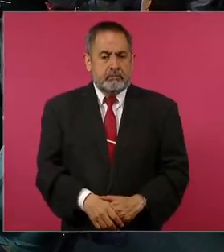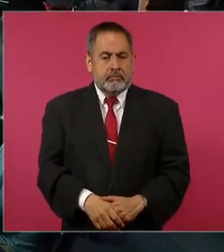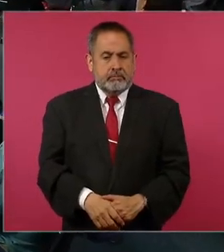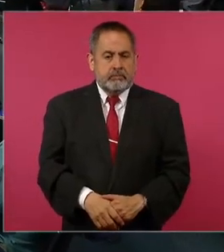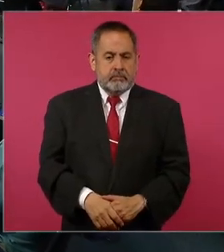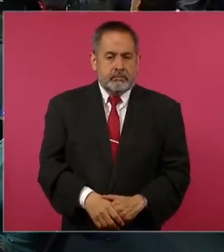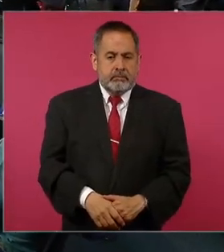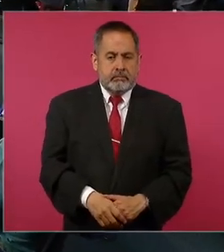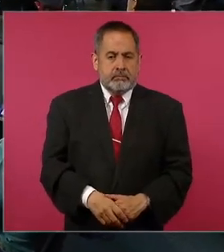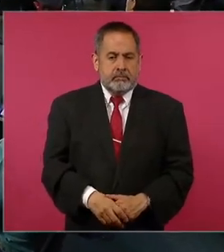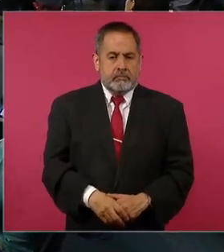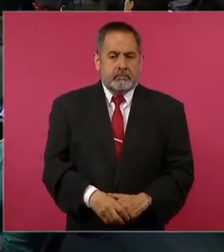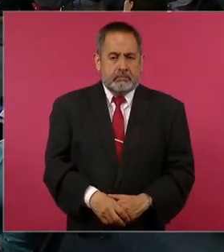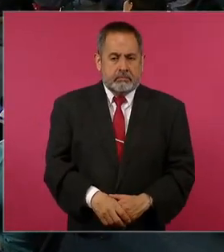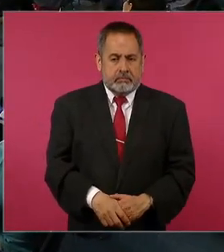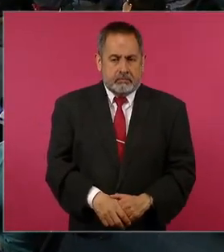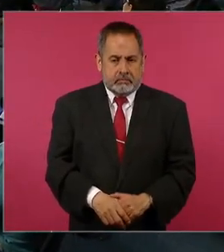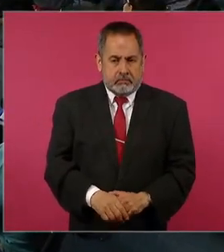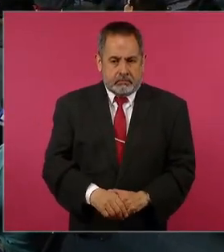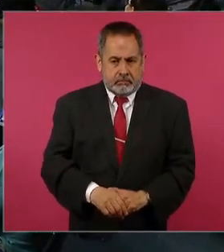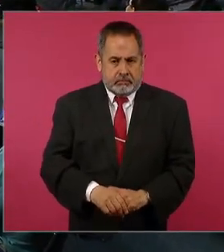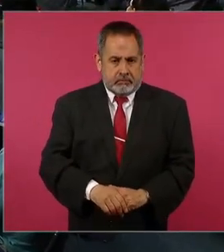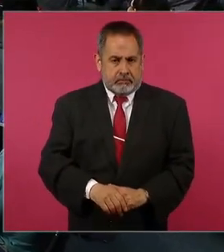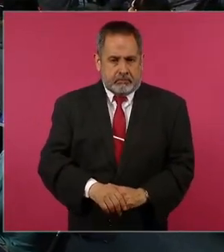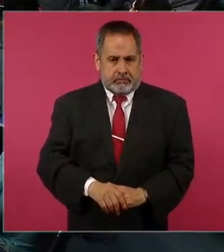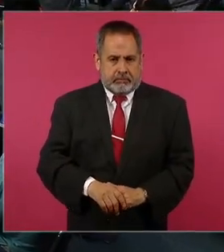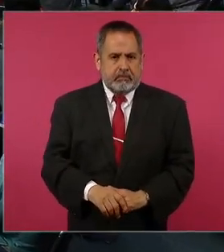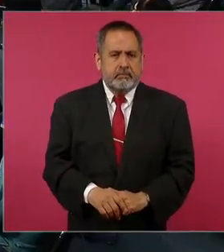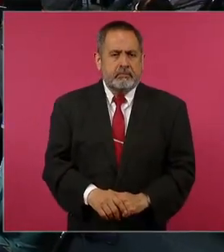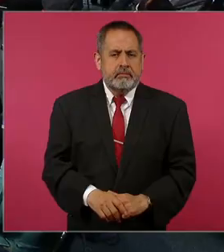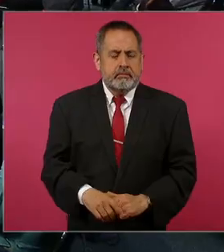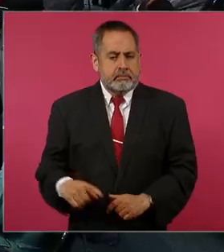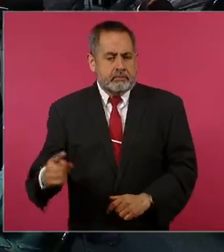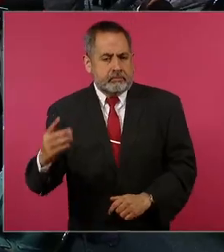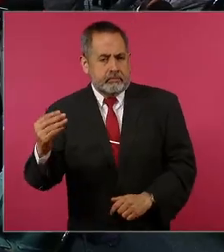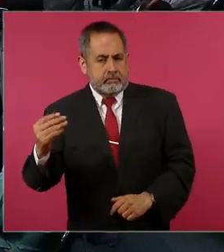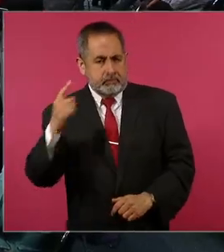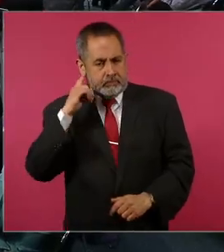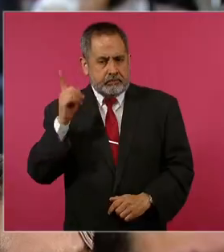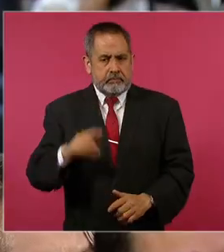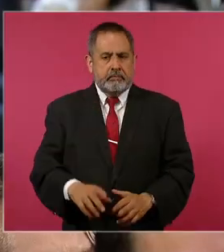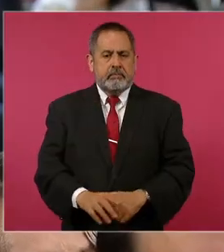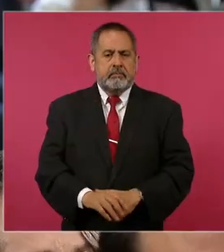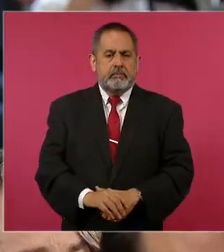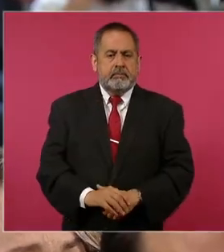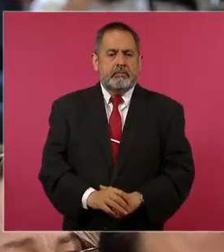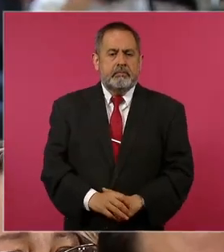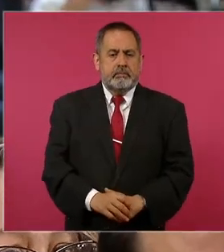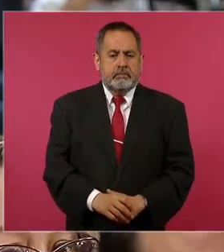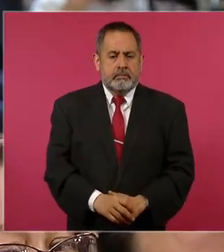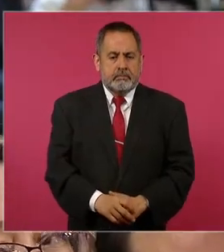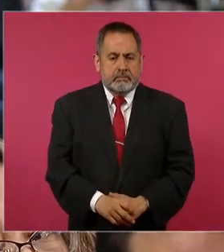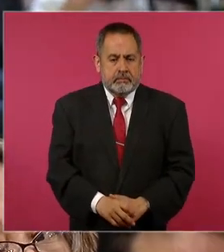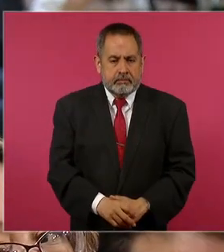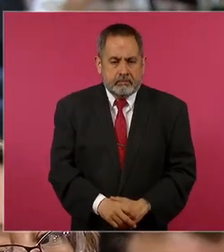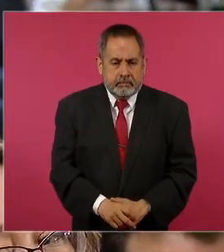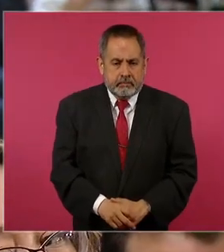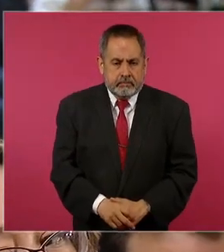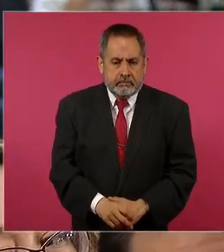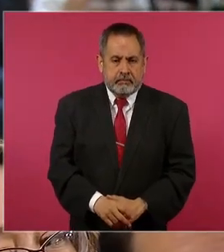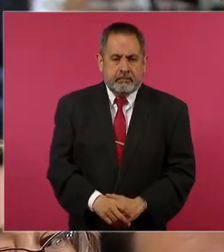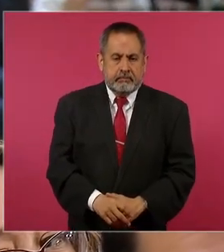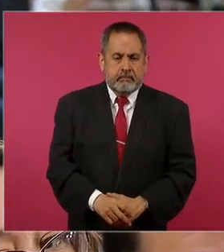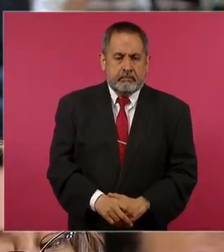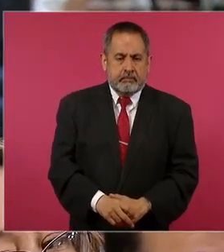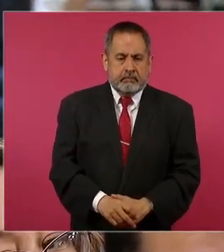La primera mujer presidenta, Claudia Sheinbaum, que pendientes en seguridad, violencia, migración y combate a la corrupción va a heredar